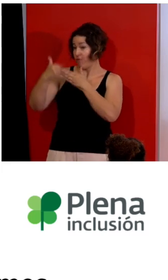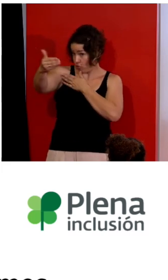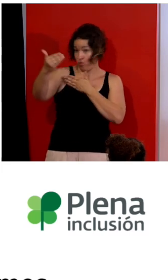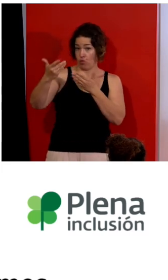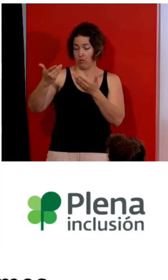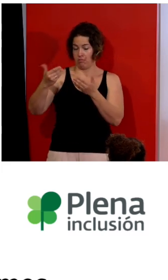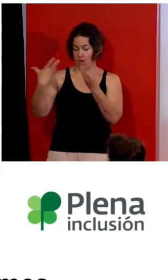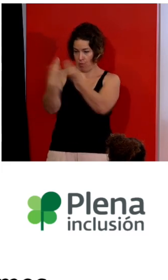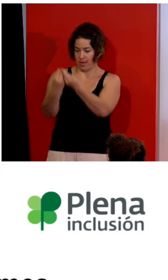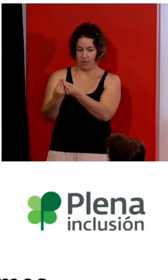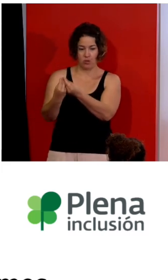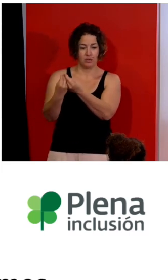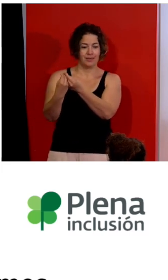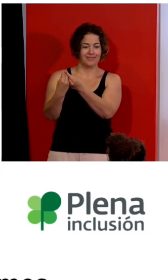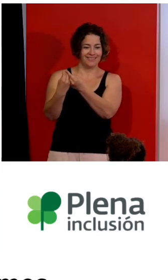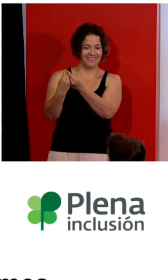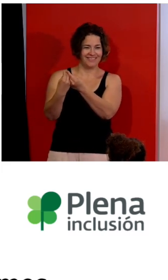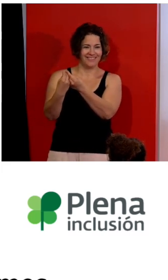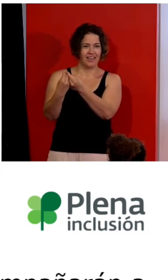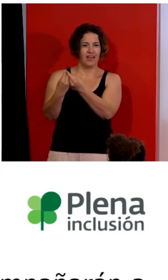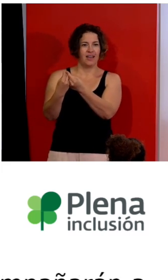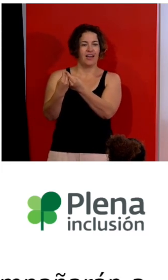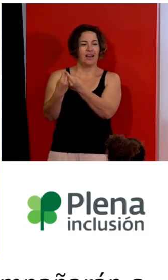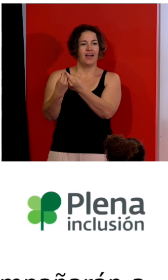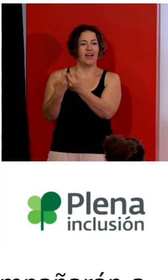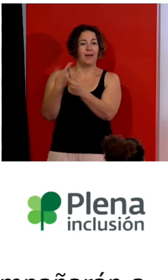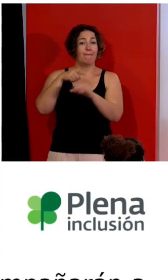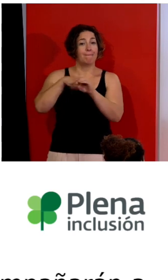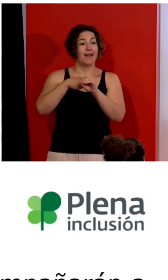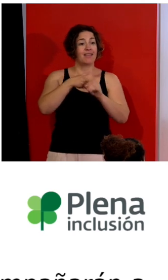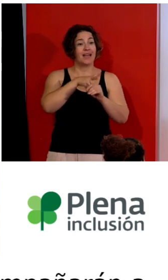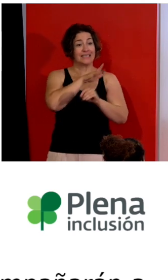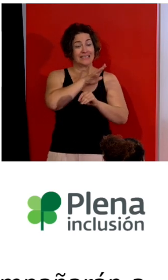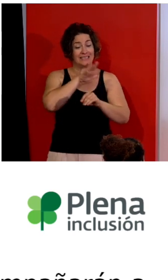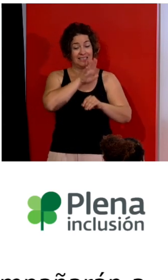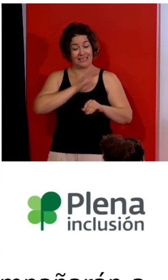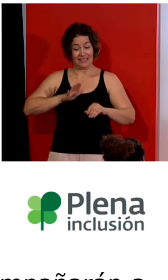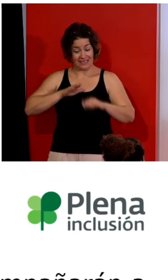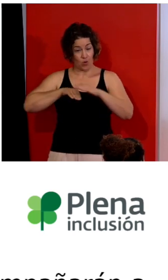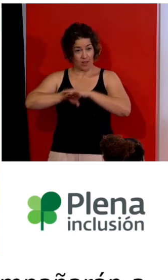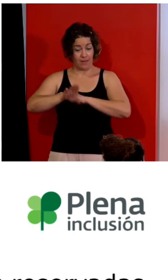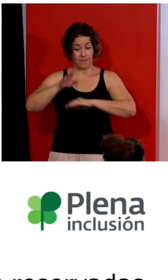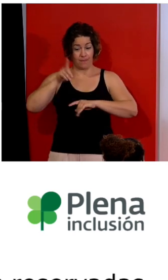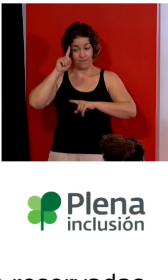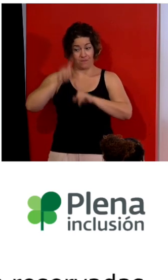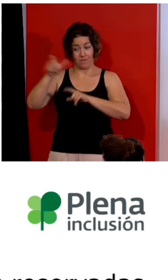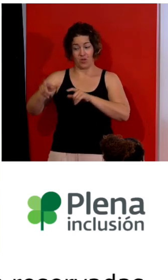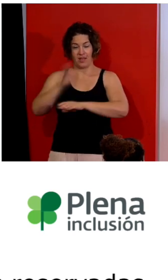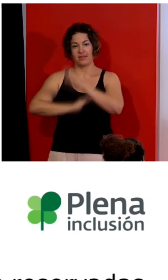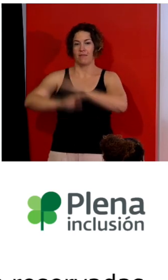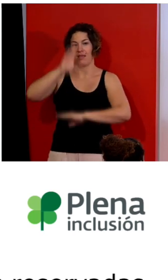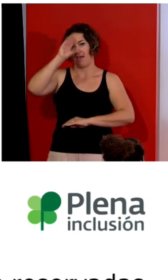acompañarán a los aspirantes que optan a las plazas reservadas para personas con discapacidad